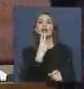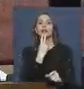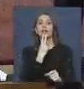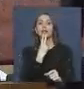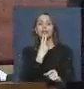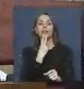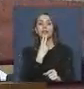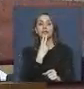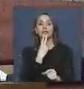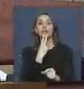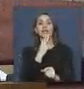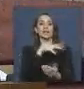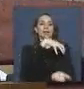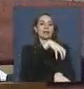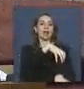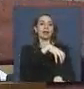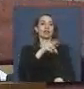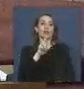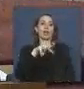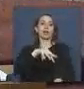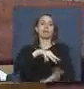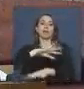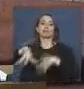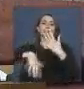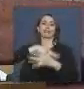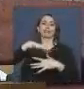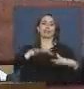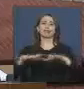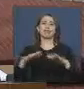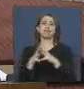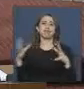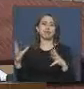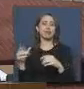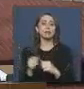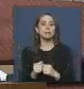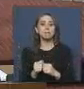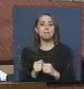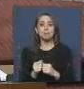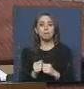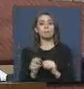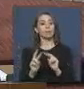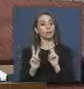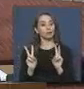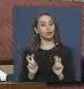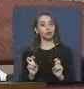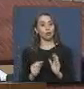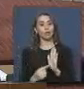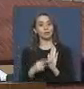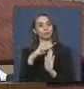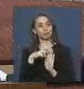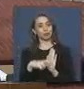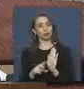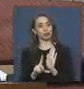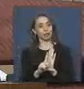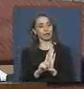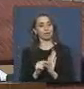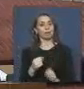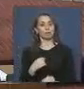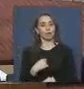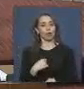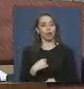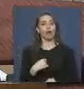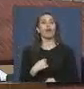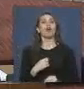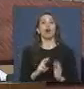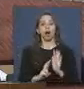agitada y convulsionada región metropolitana. Pero más allá de todo, y en lo atingente a este proyecto, creo representar en